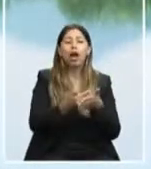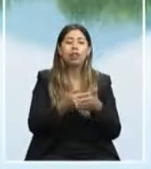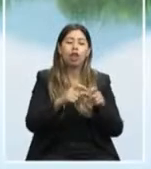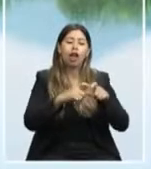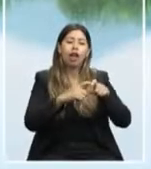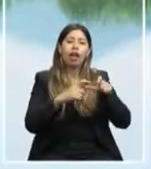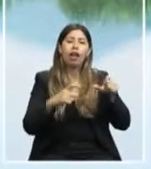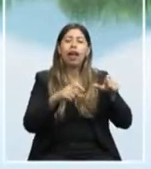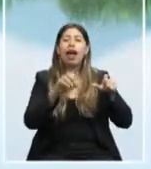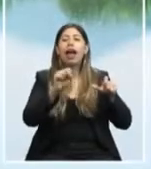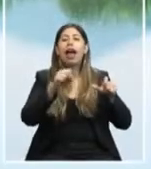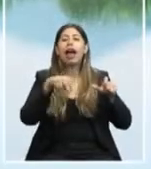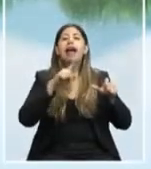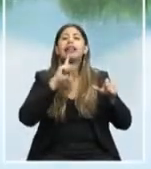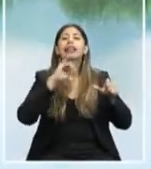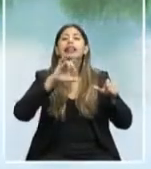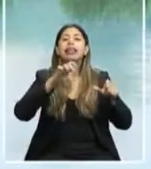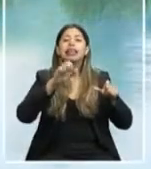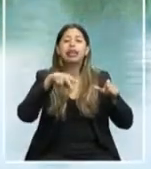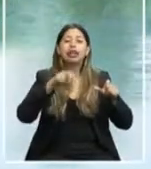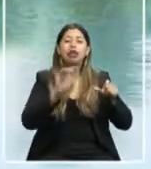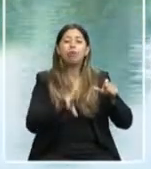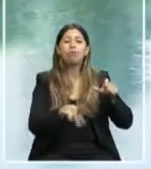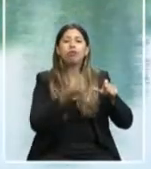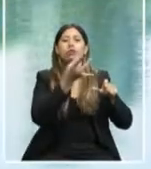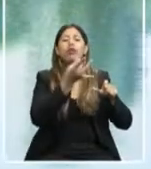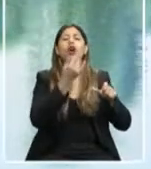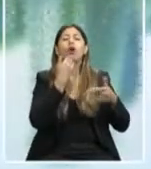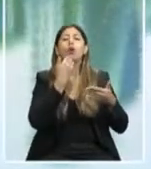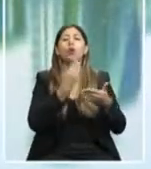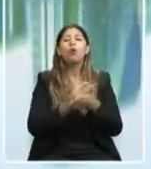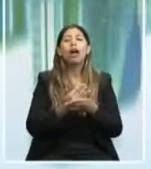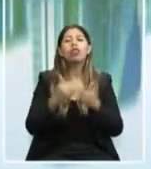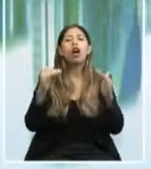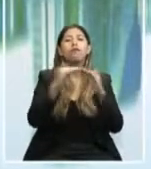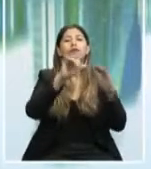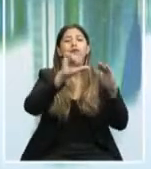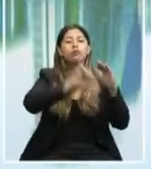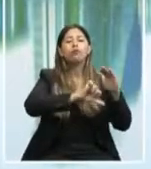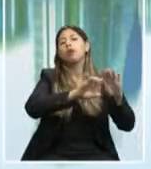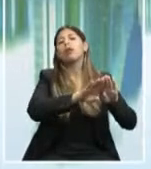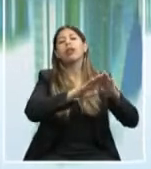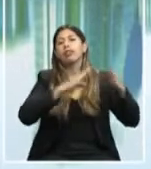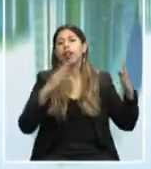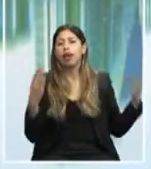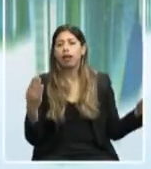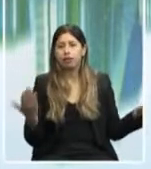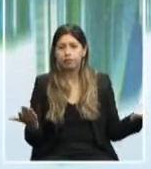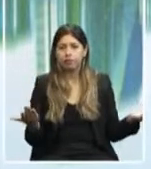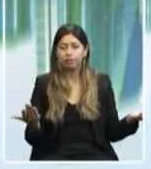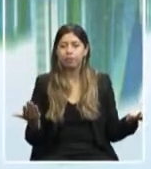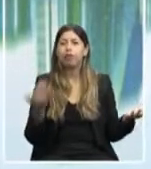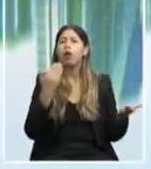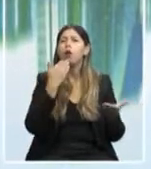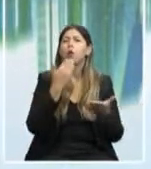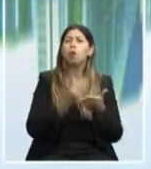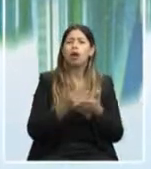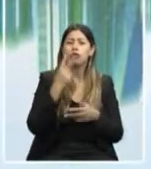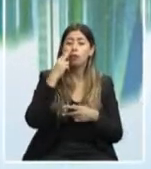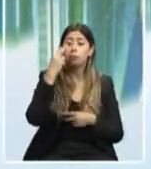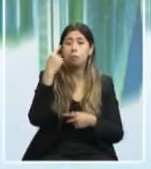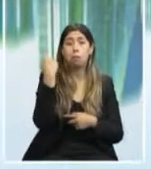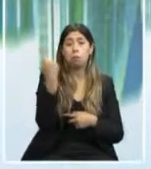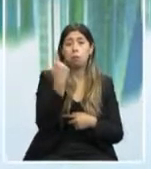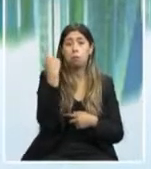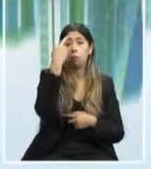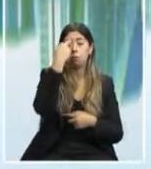antígeno, cuándo levantar las cuarentenas, qué test puede auto hacerse el operario cuando